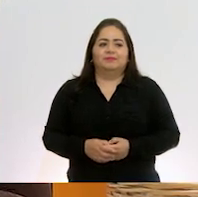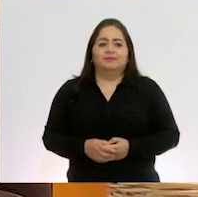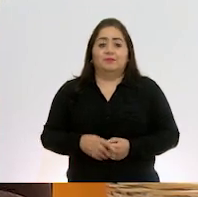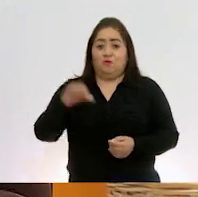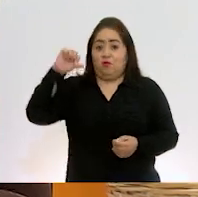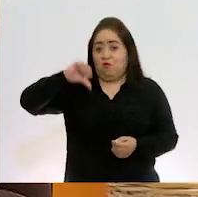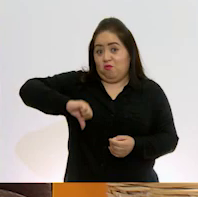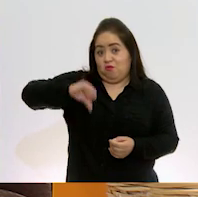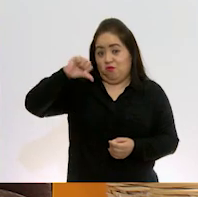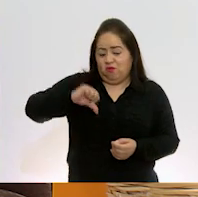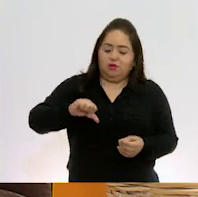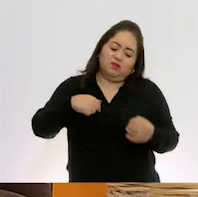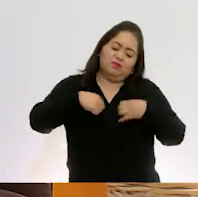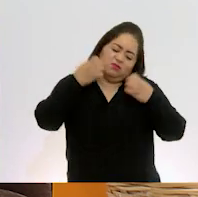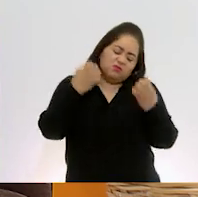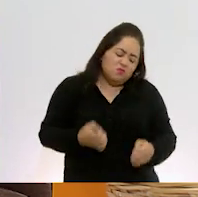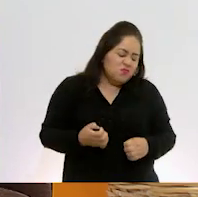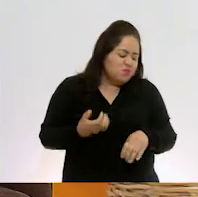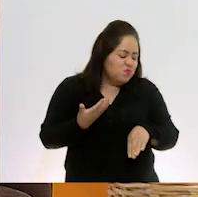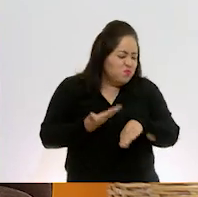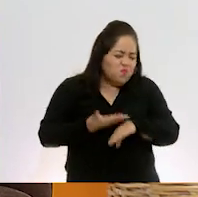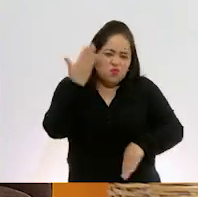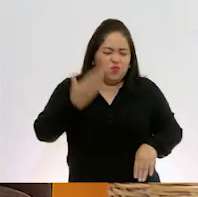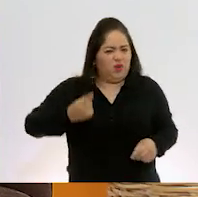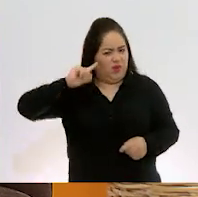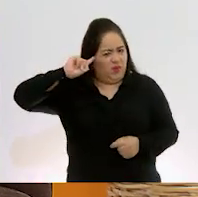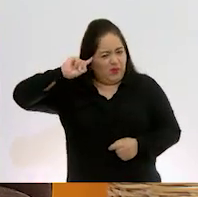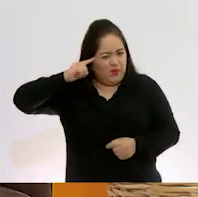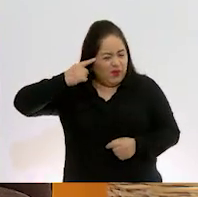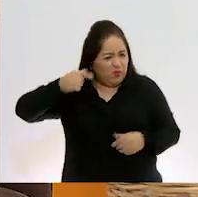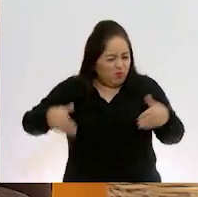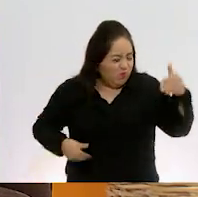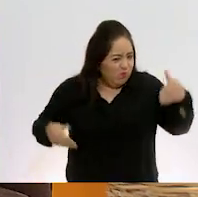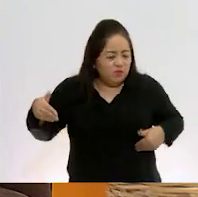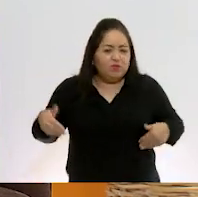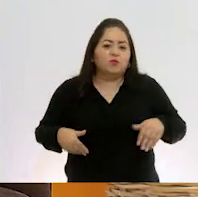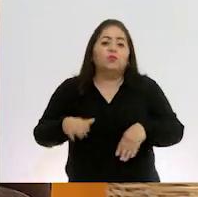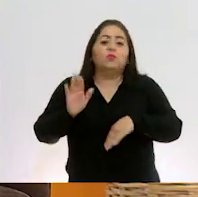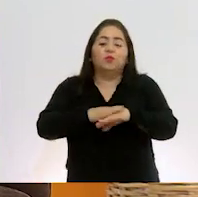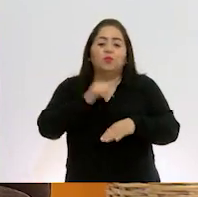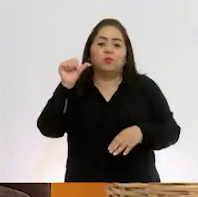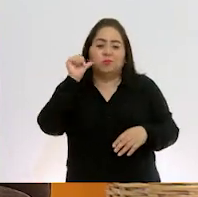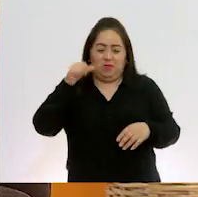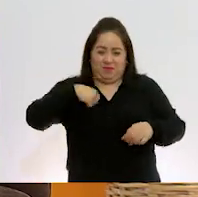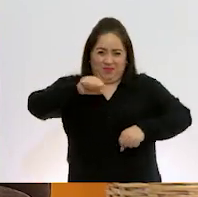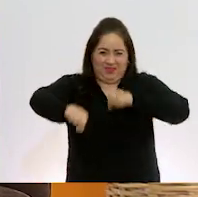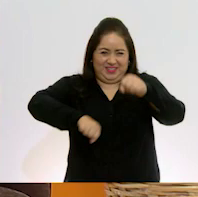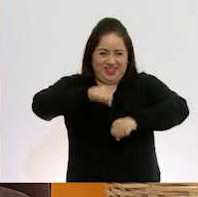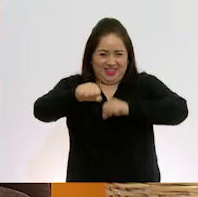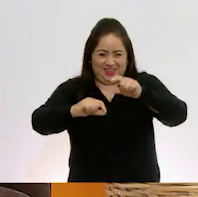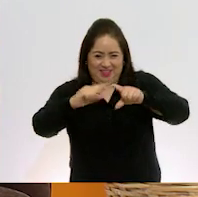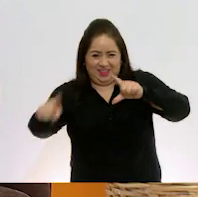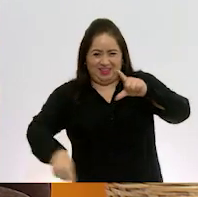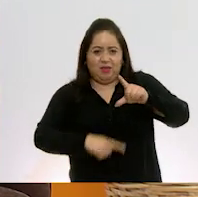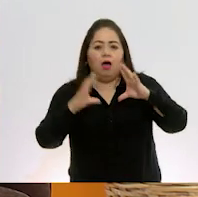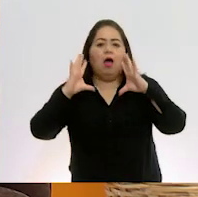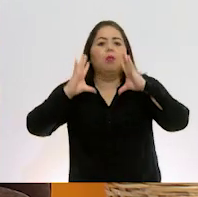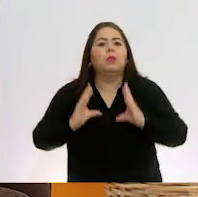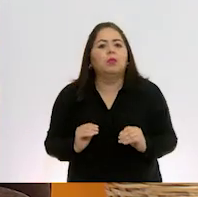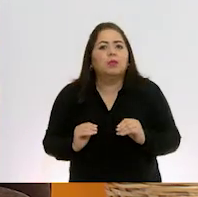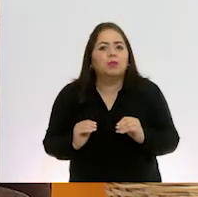Ah. Hoy estoy muy, muy molesta. La llanta de mi bicicleta estaba